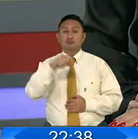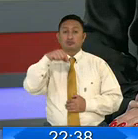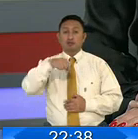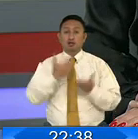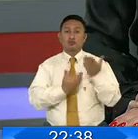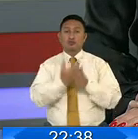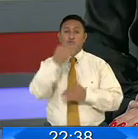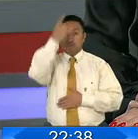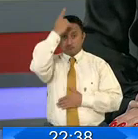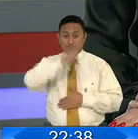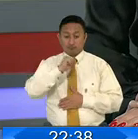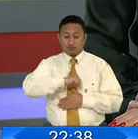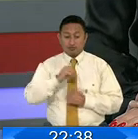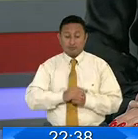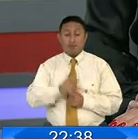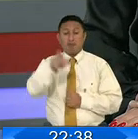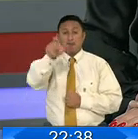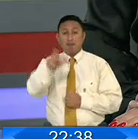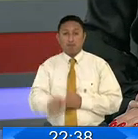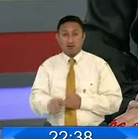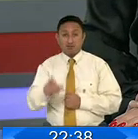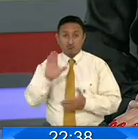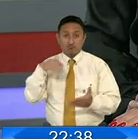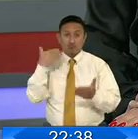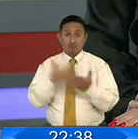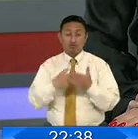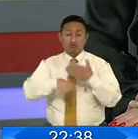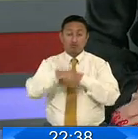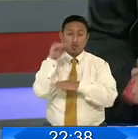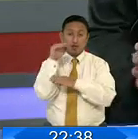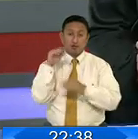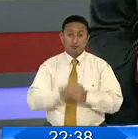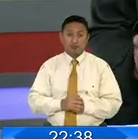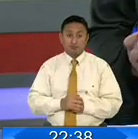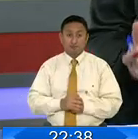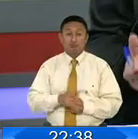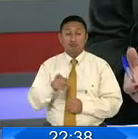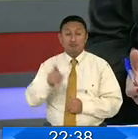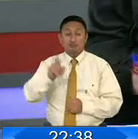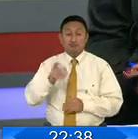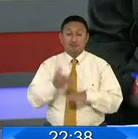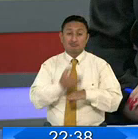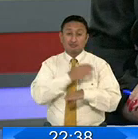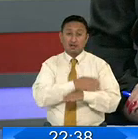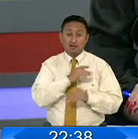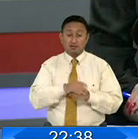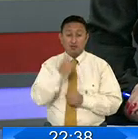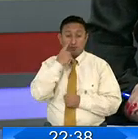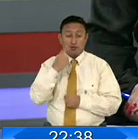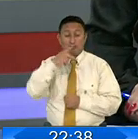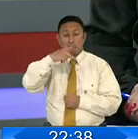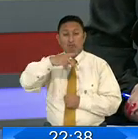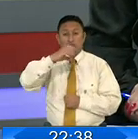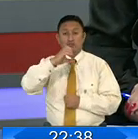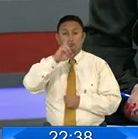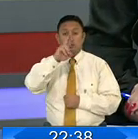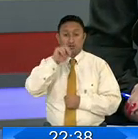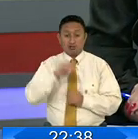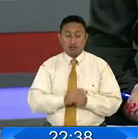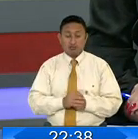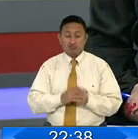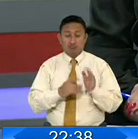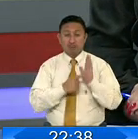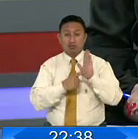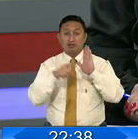nuevas resoluciones para las personas que arriben al país, quienes deberán presentar una prueba PCR o de